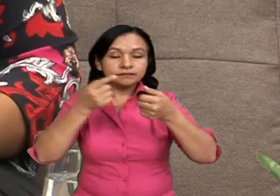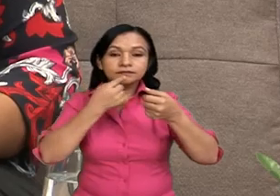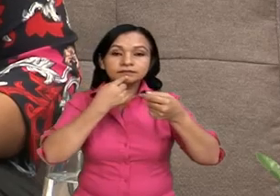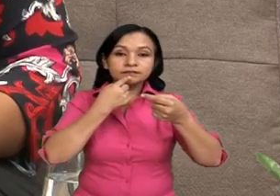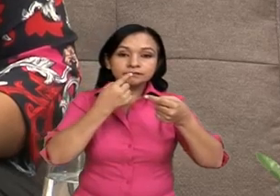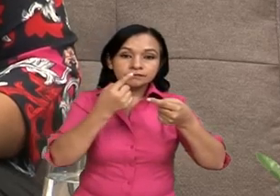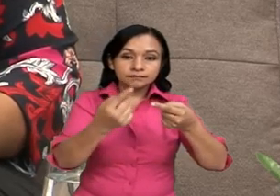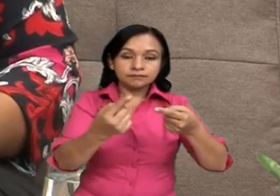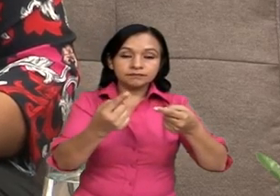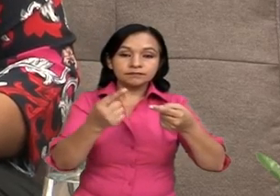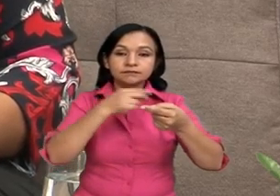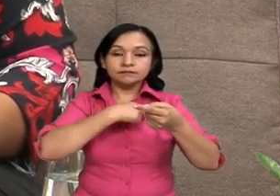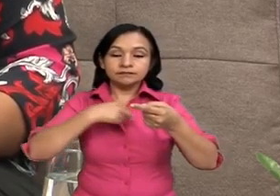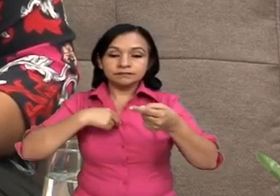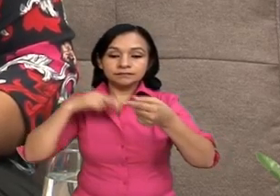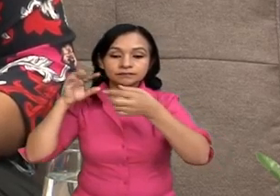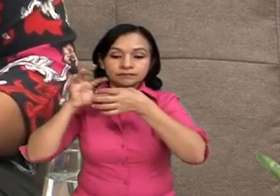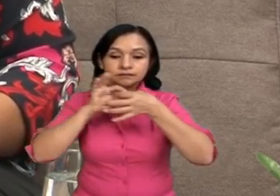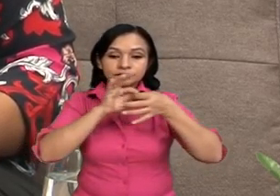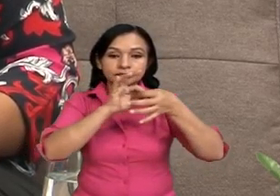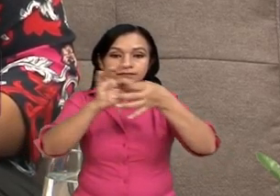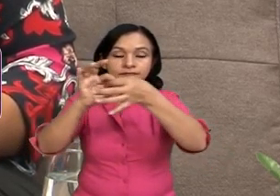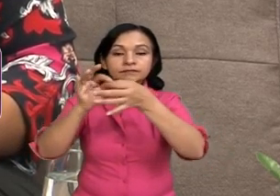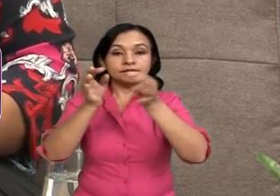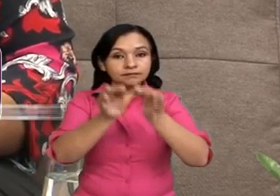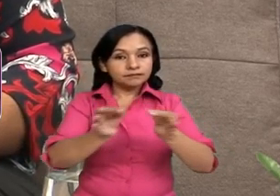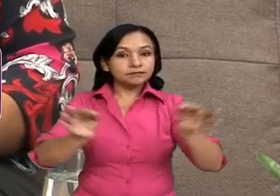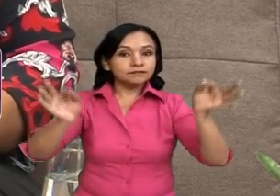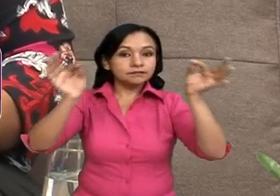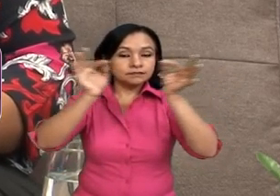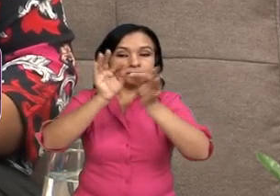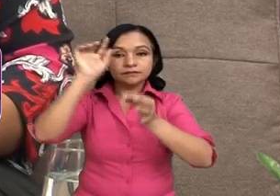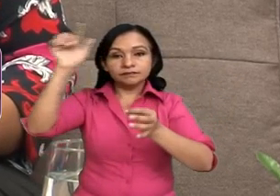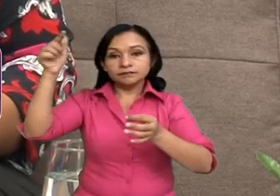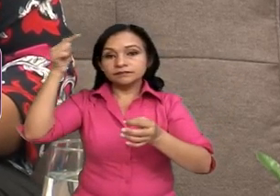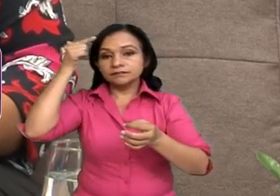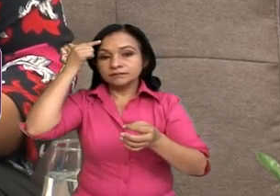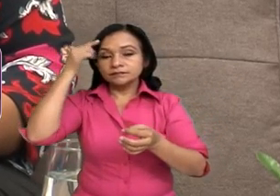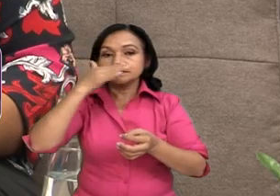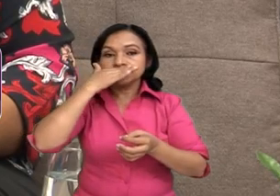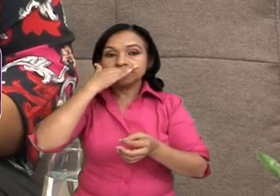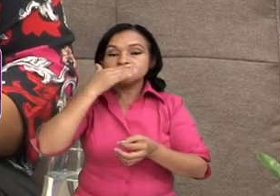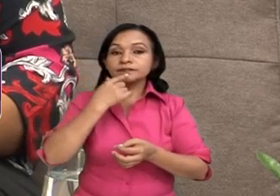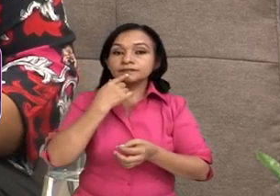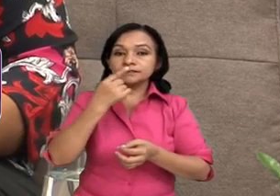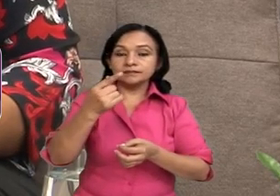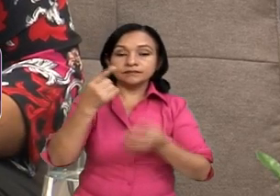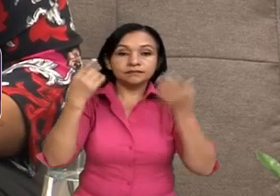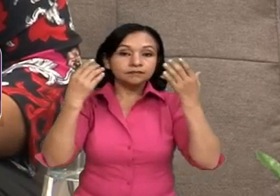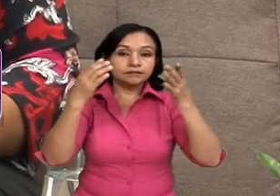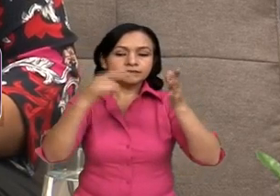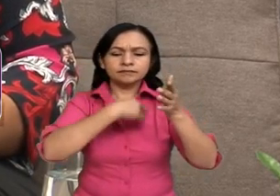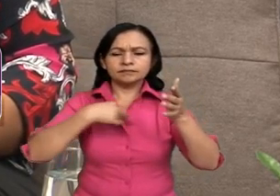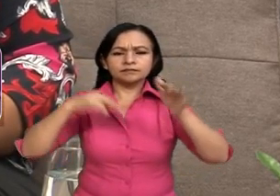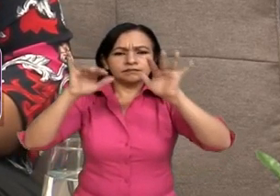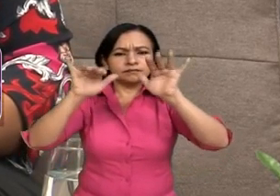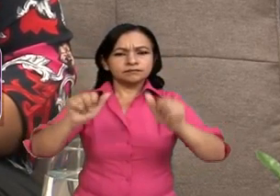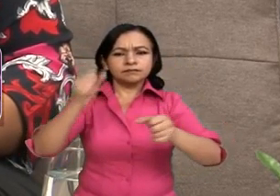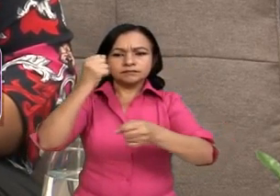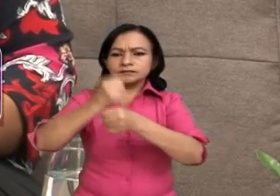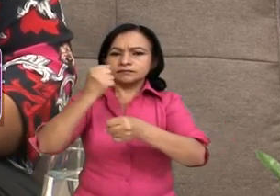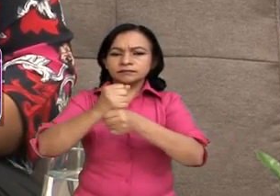dice y de lo que hace, que es muy importante. El gobierno sandinista te plantea acciones concretas de cómo es que